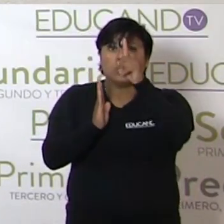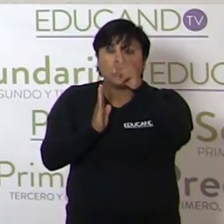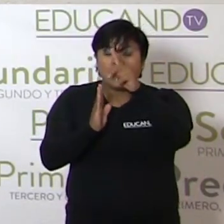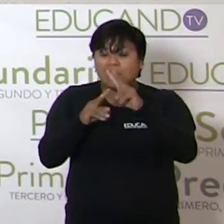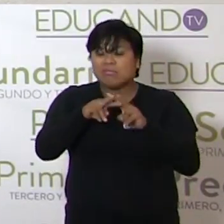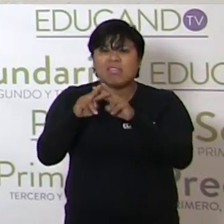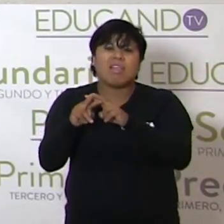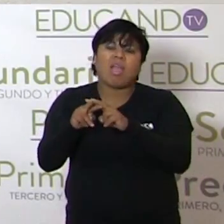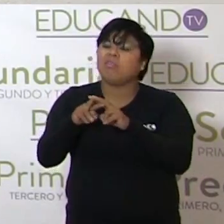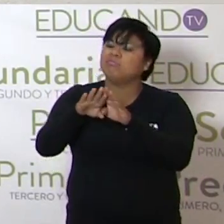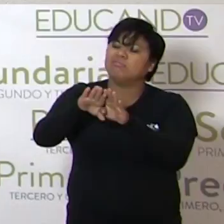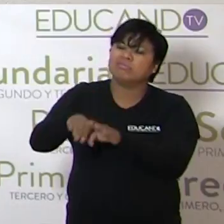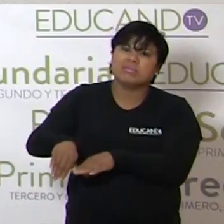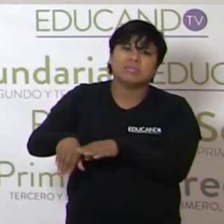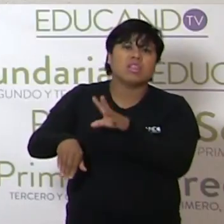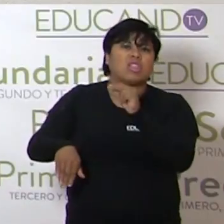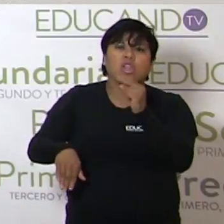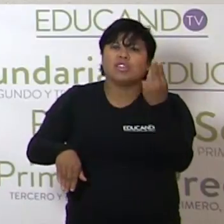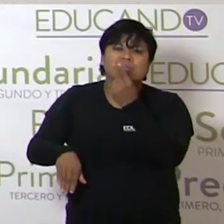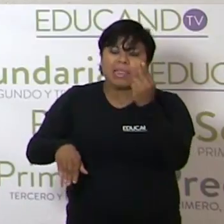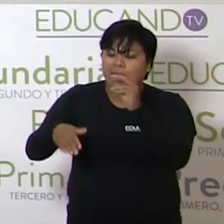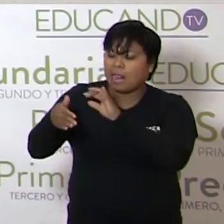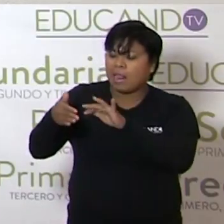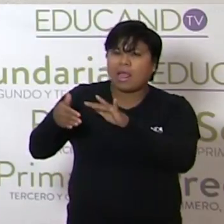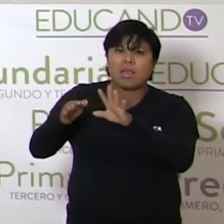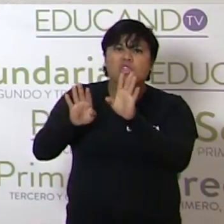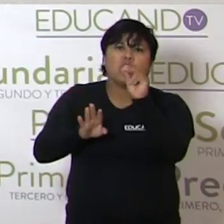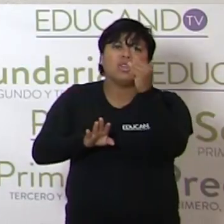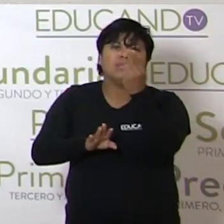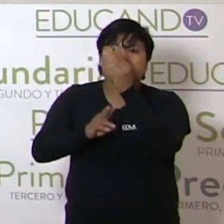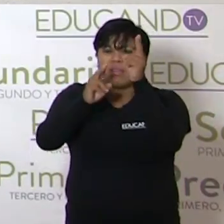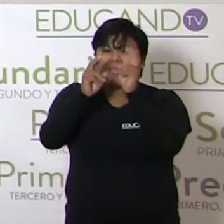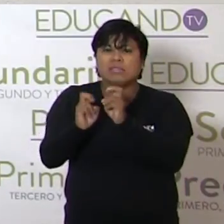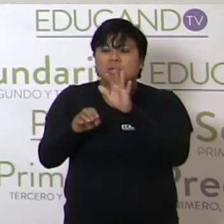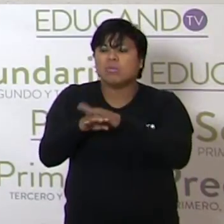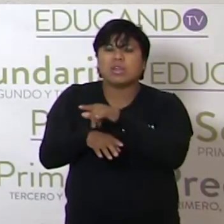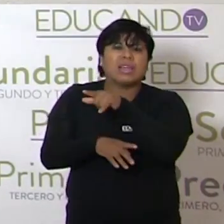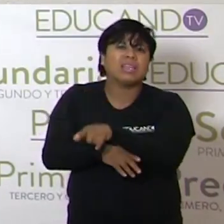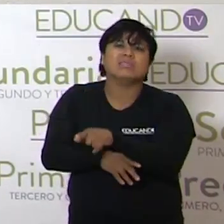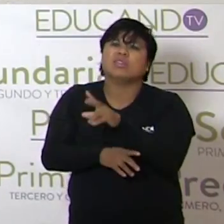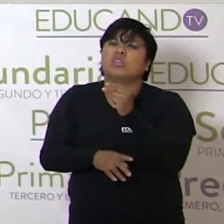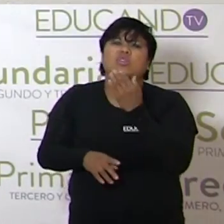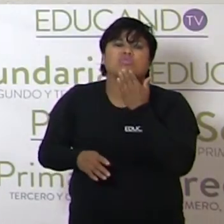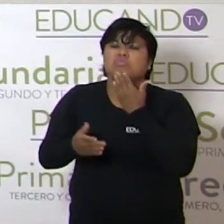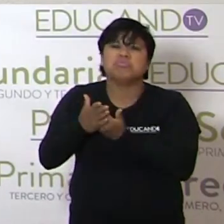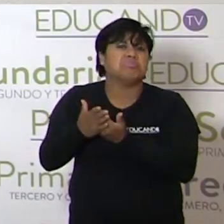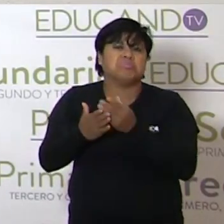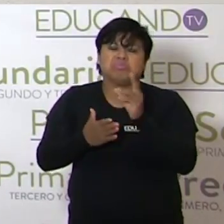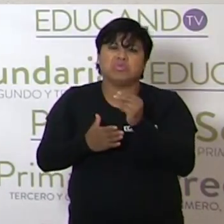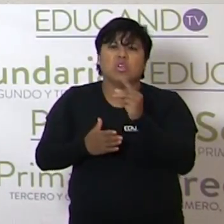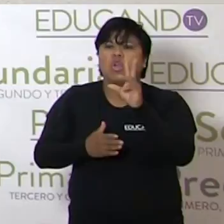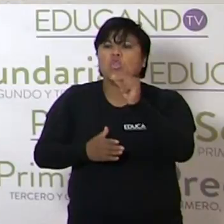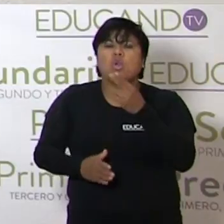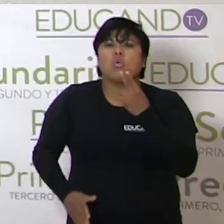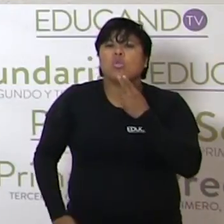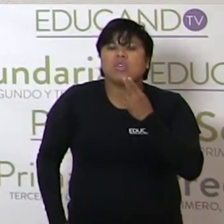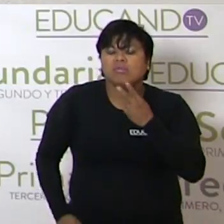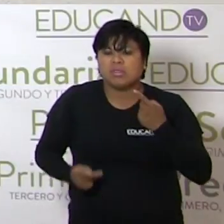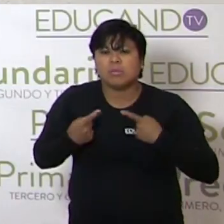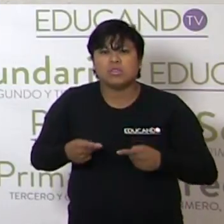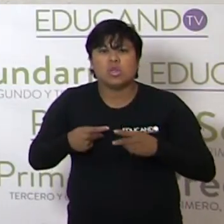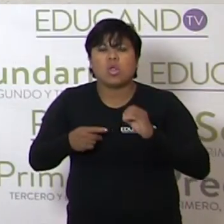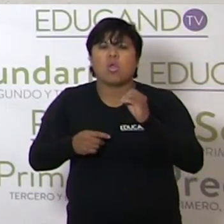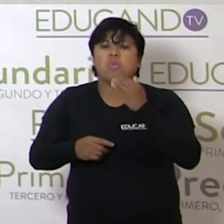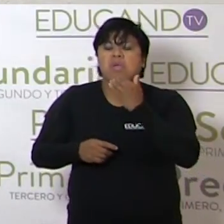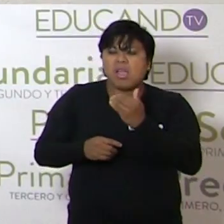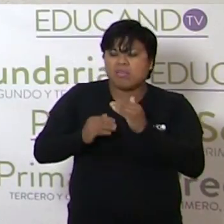siquiera las vemos o no nos tomamos la libertad de bajarlas porque sabemos que no son muy utilizadas o no tienen un